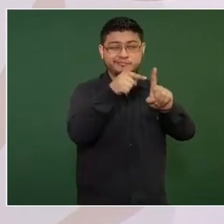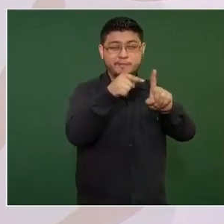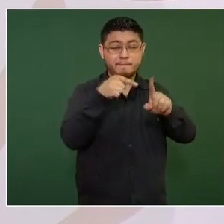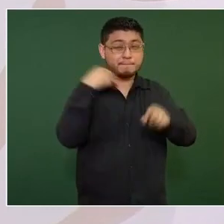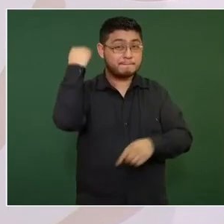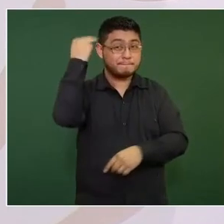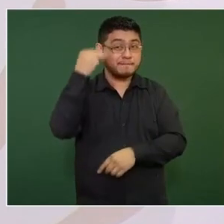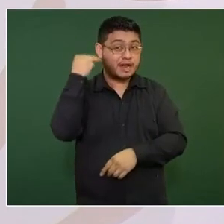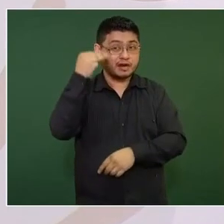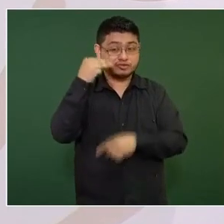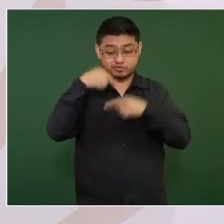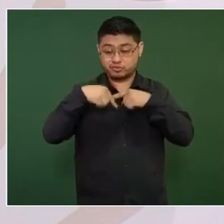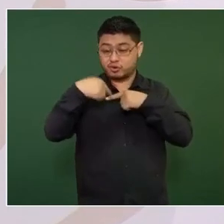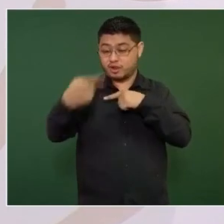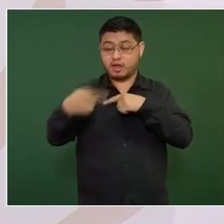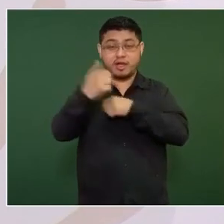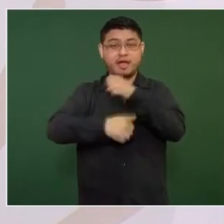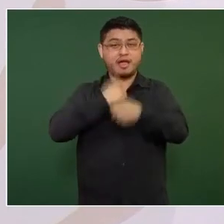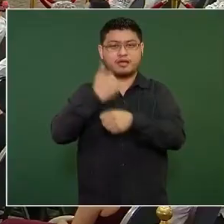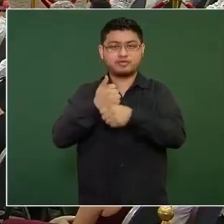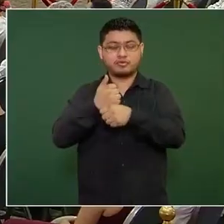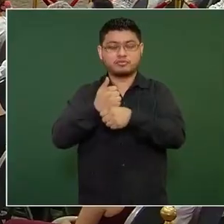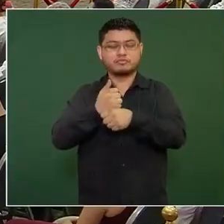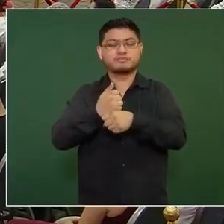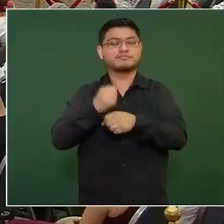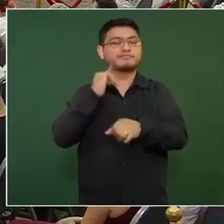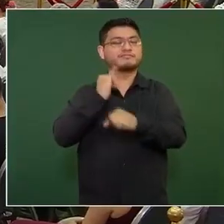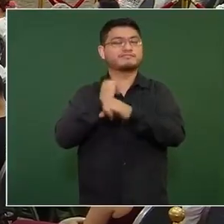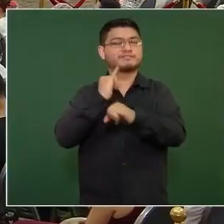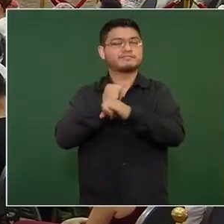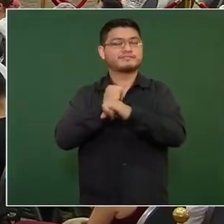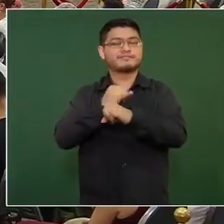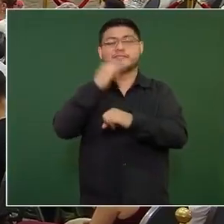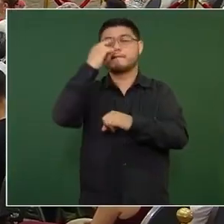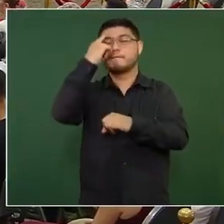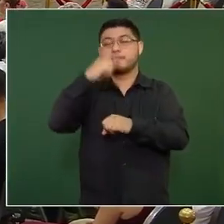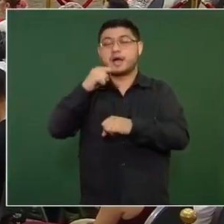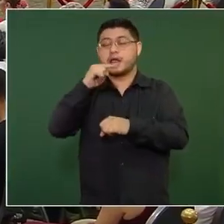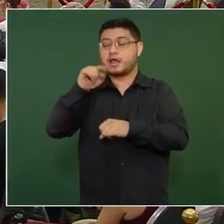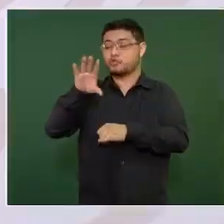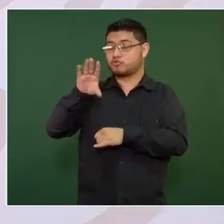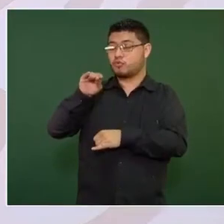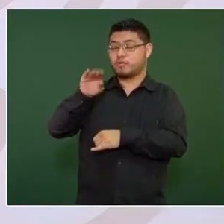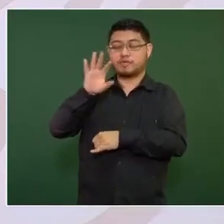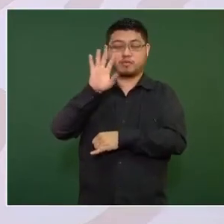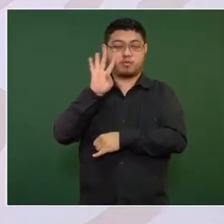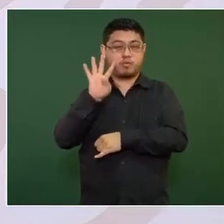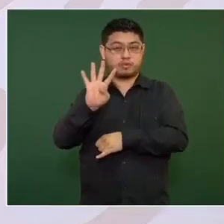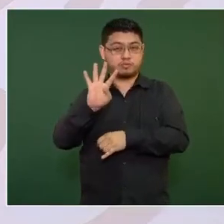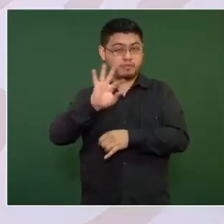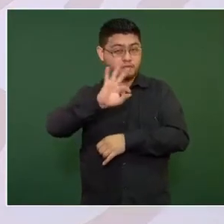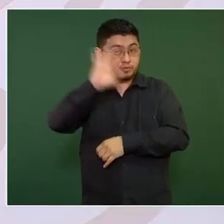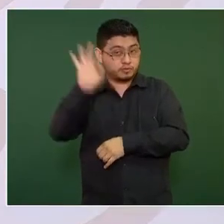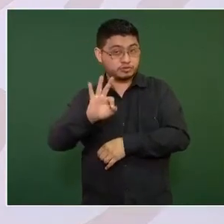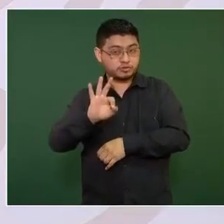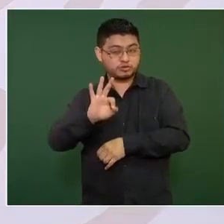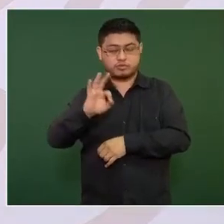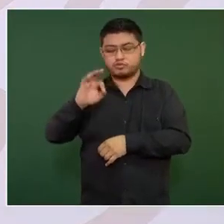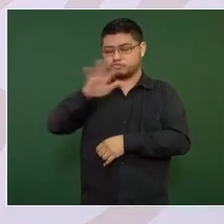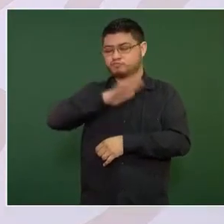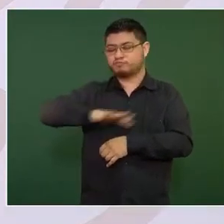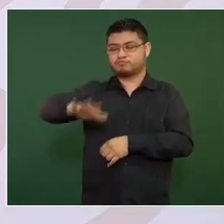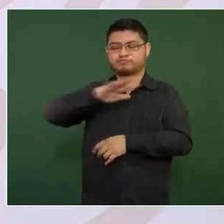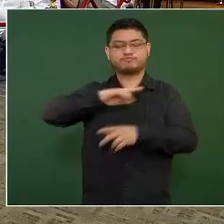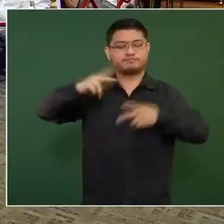marzo del año próximo el internet esté al alcance del 94% de los